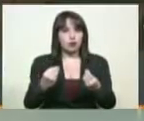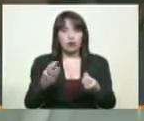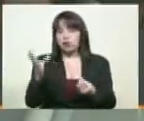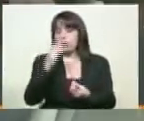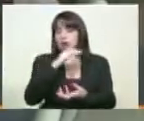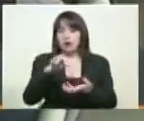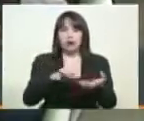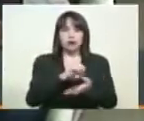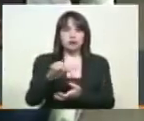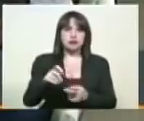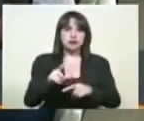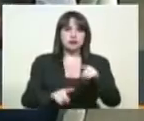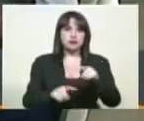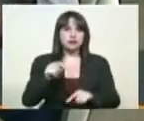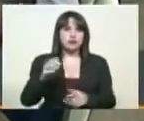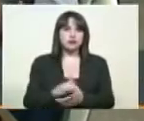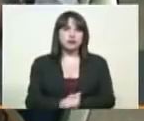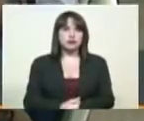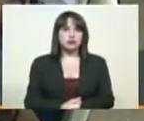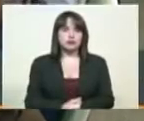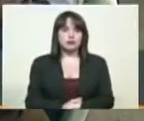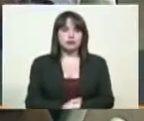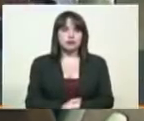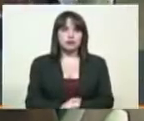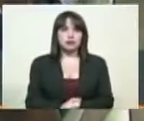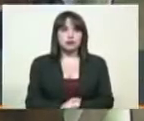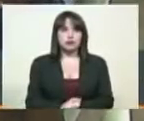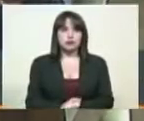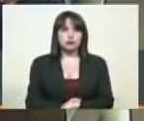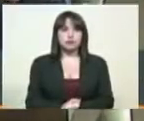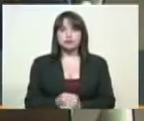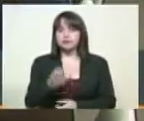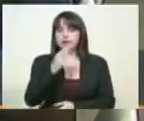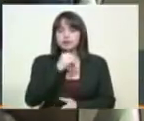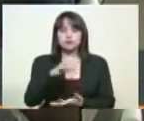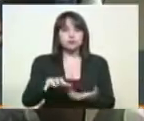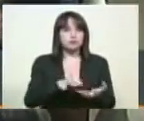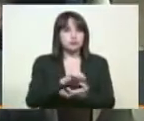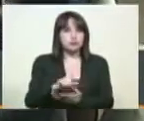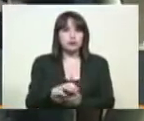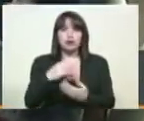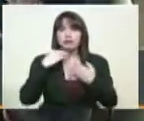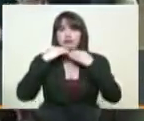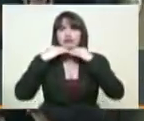sin ningún problema nos va a sobrar plata pues